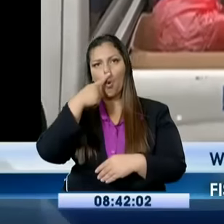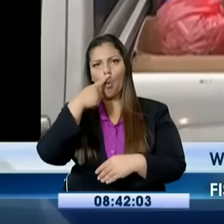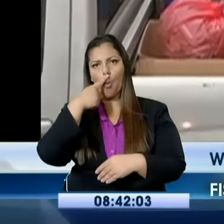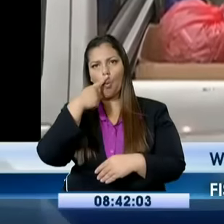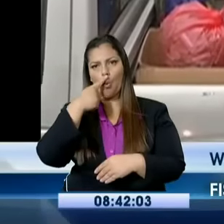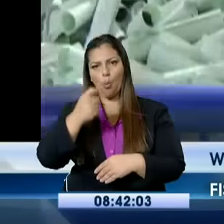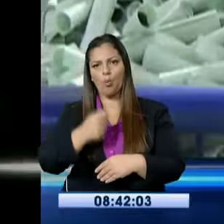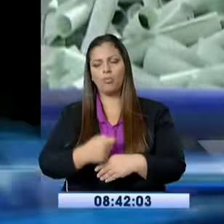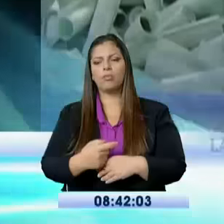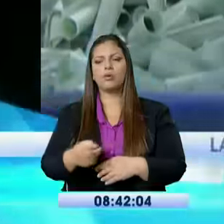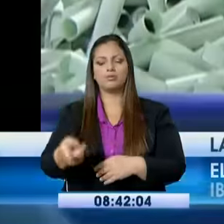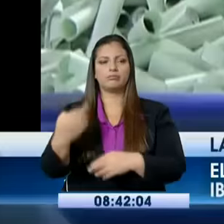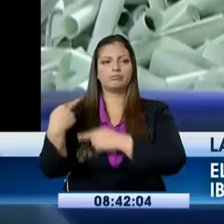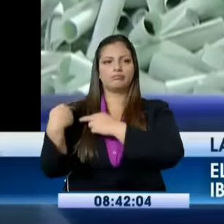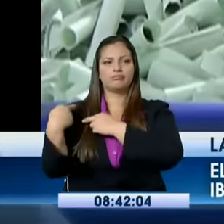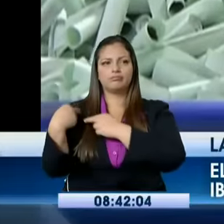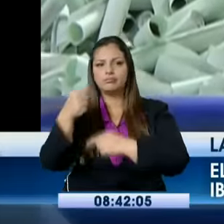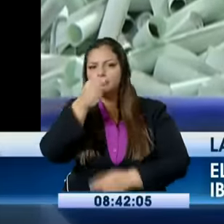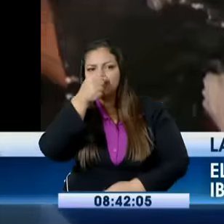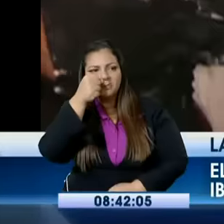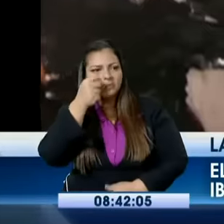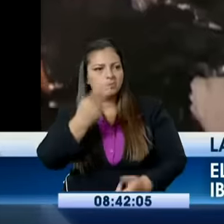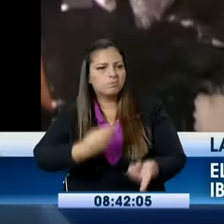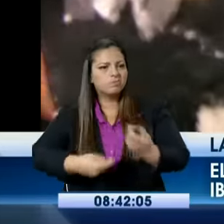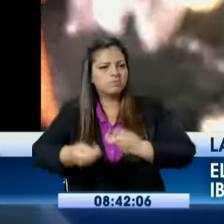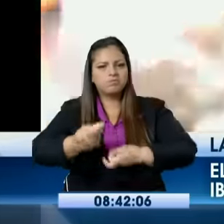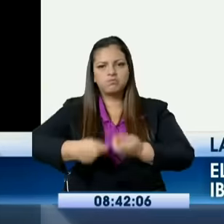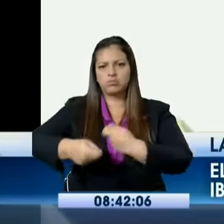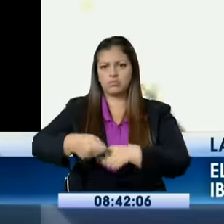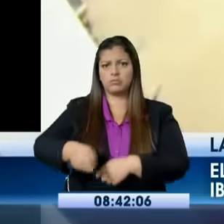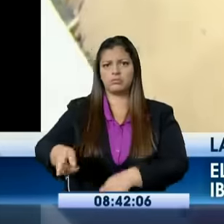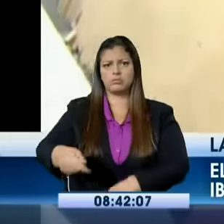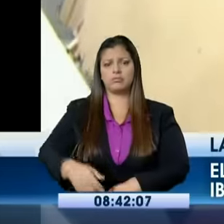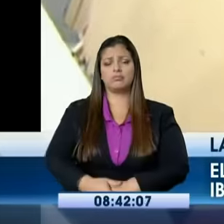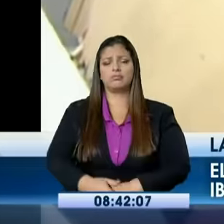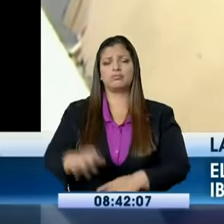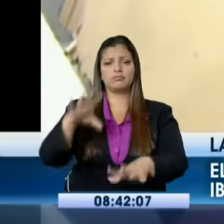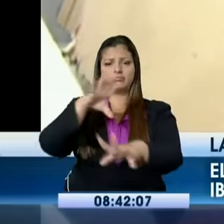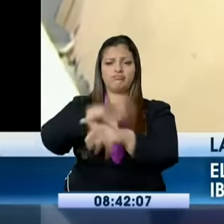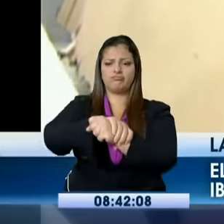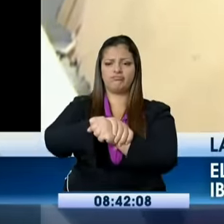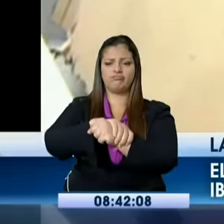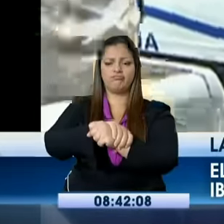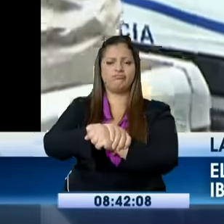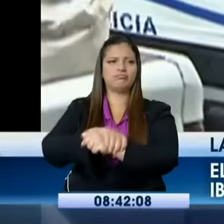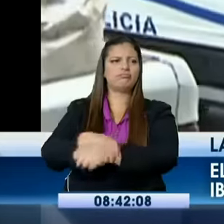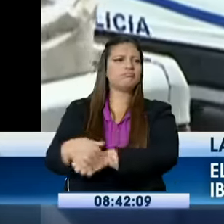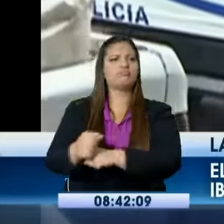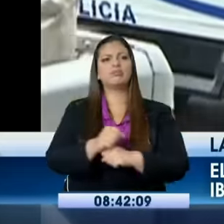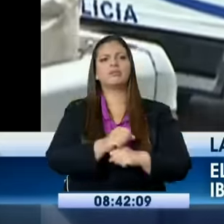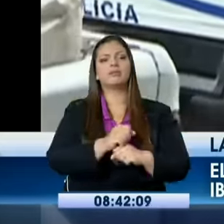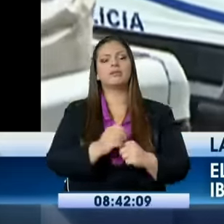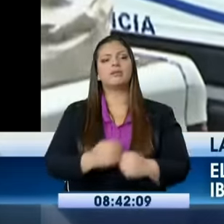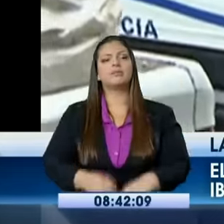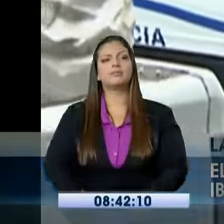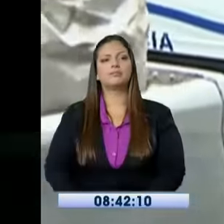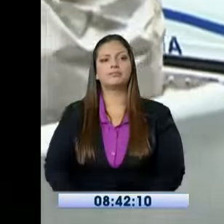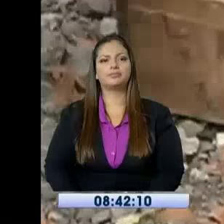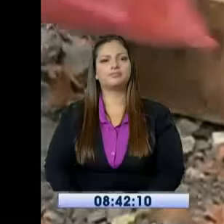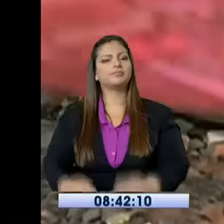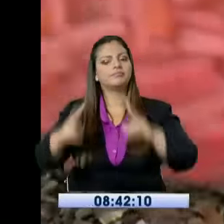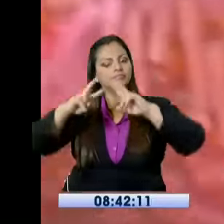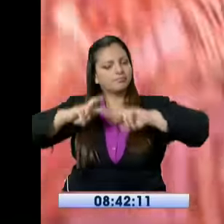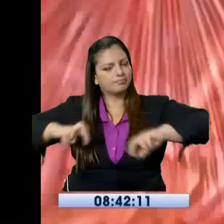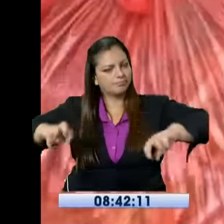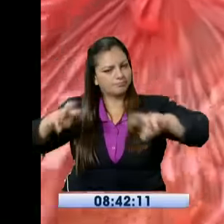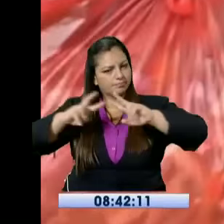entendemos comercializaba la droga y por supuesto tenía estos explosivos. Investigaciones que se seguirán dando en el lugar por si acaso otros